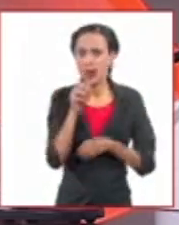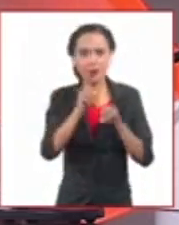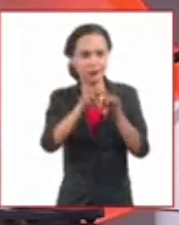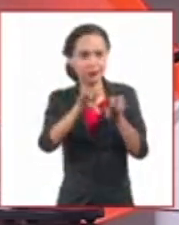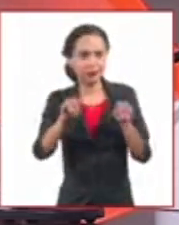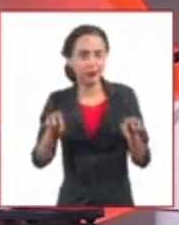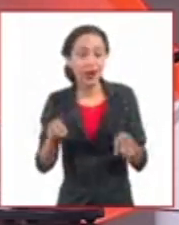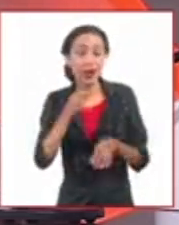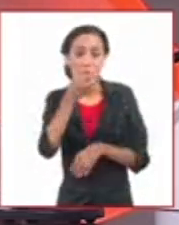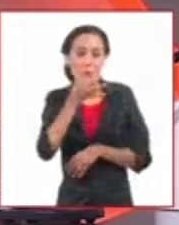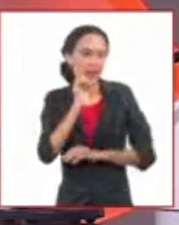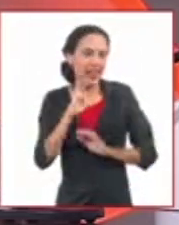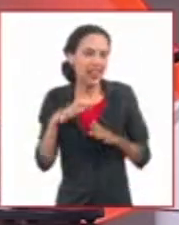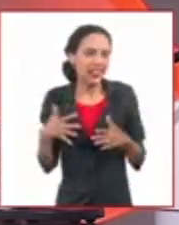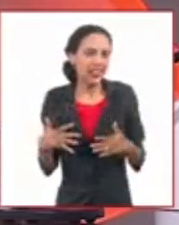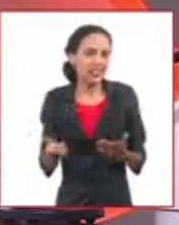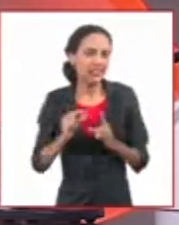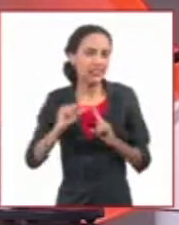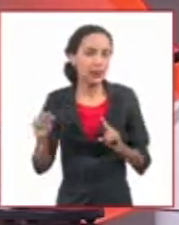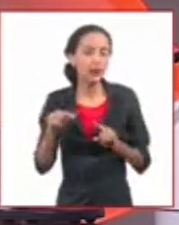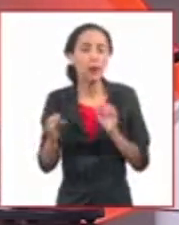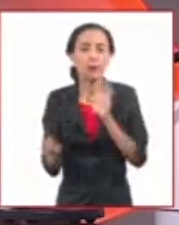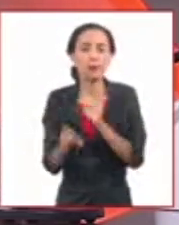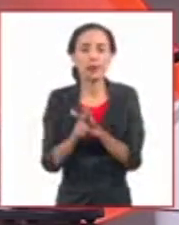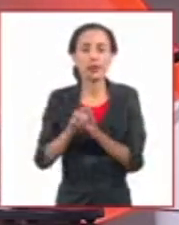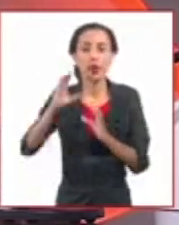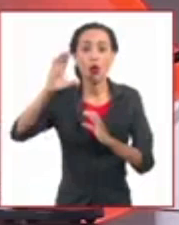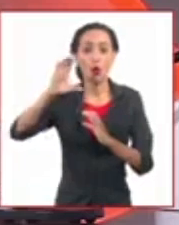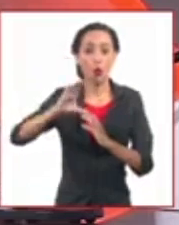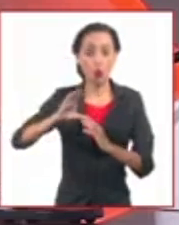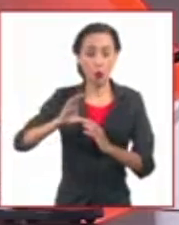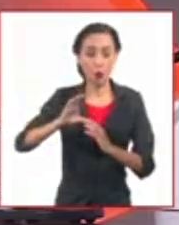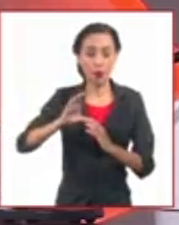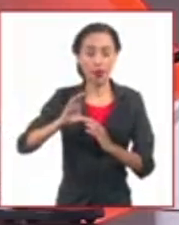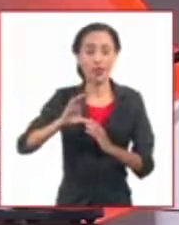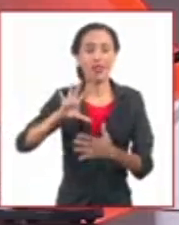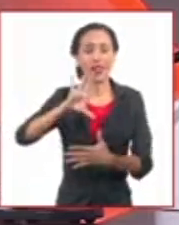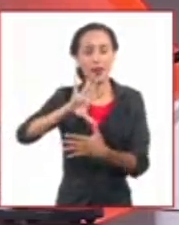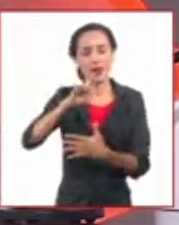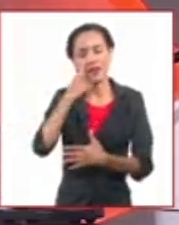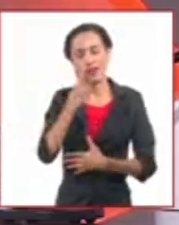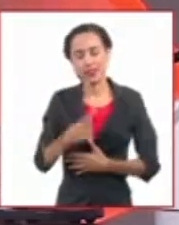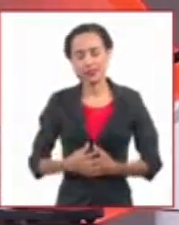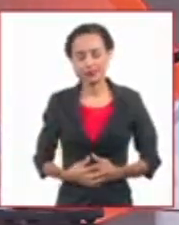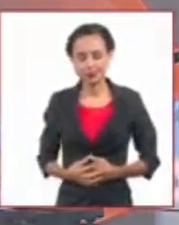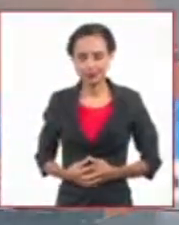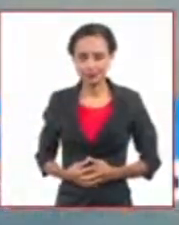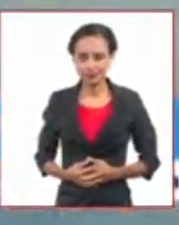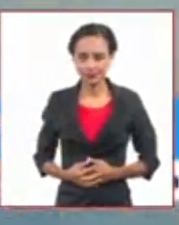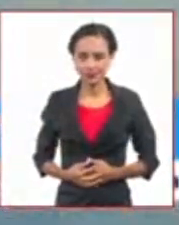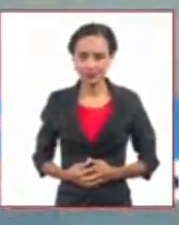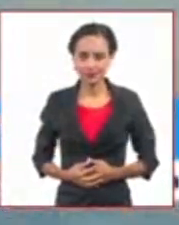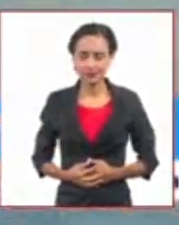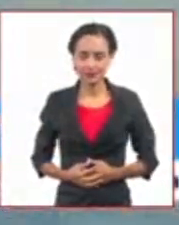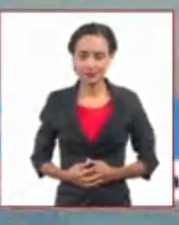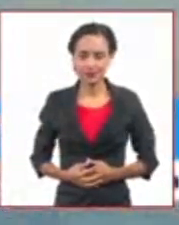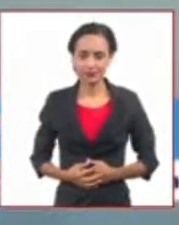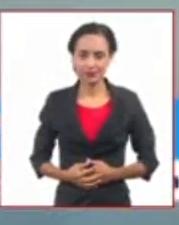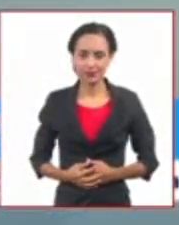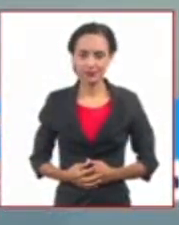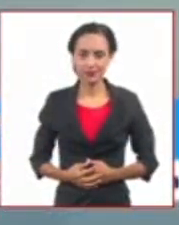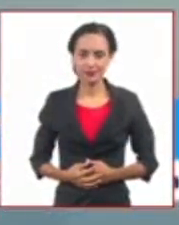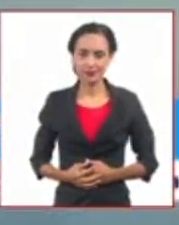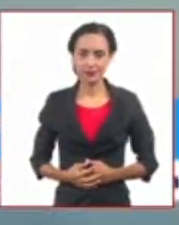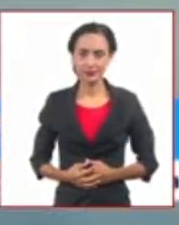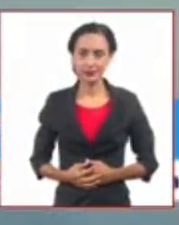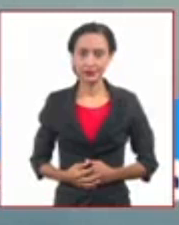de este inicio del inicio que ha tenido esta cumbre de las américas en los ángeles desde hoy hasta